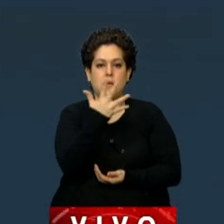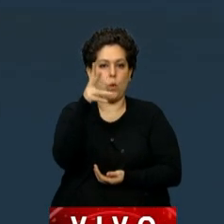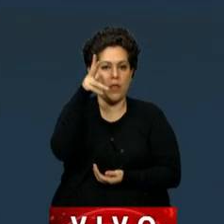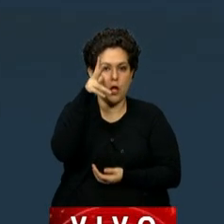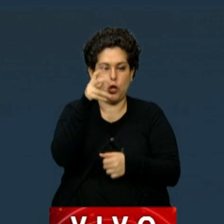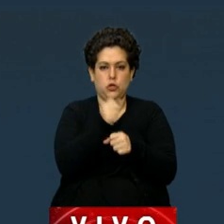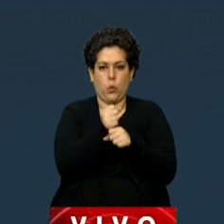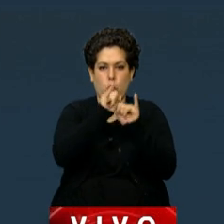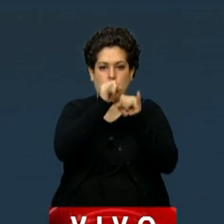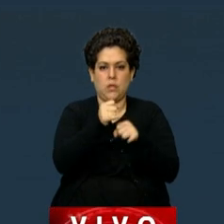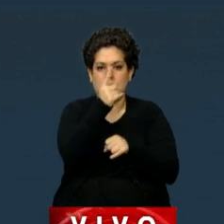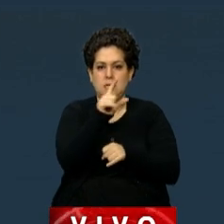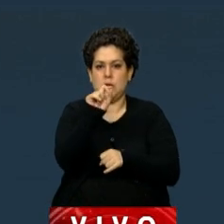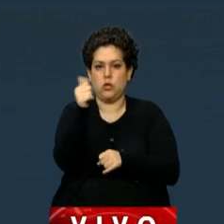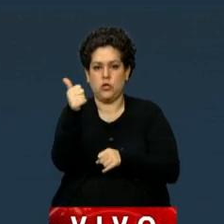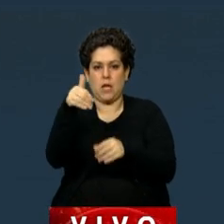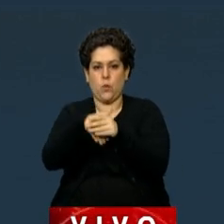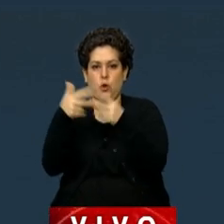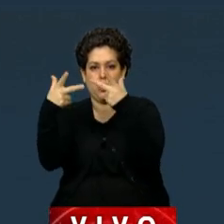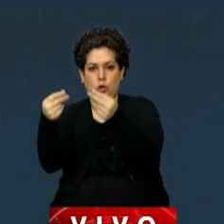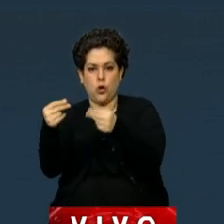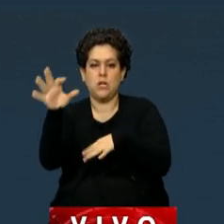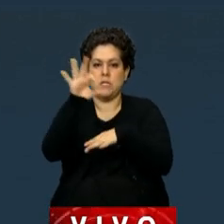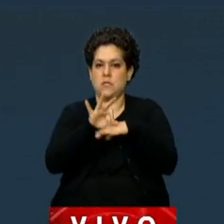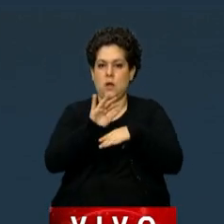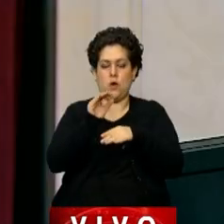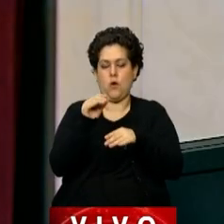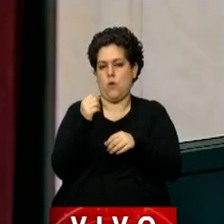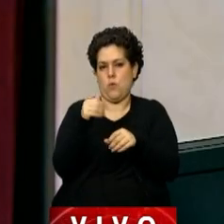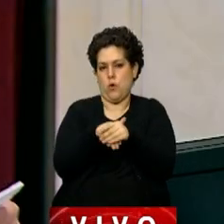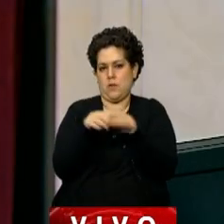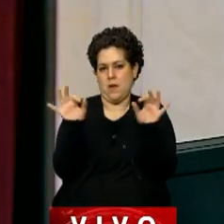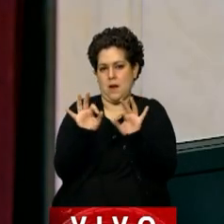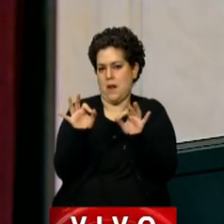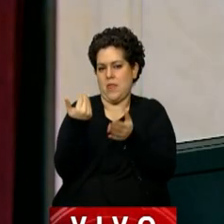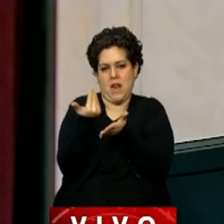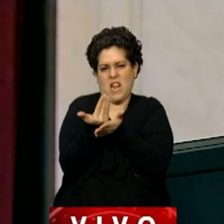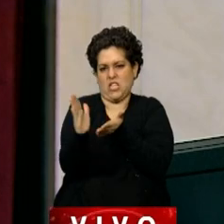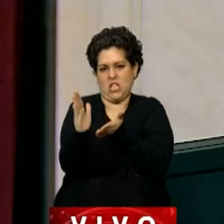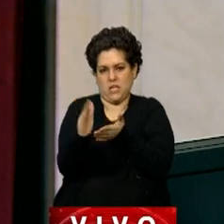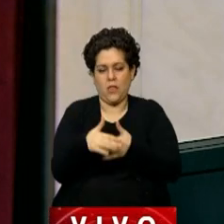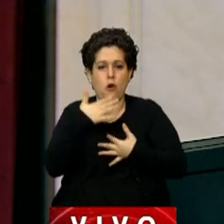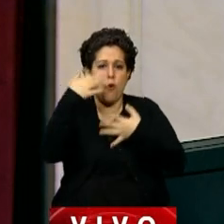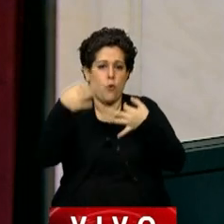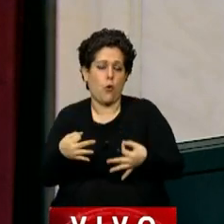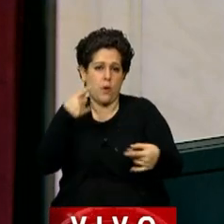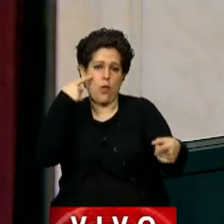58 afirmativos, 106 negativos, 0 abstenciones. Resulta rechazado.